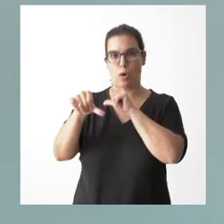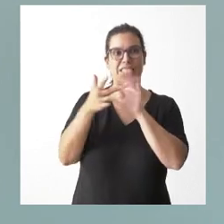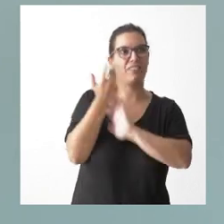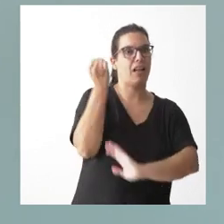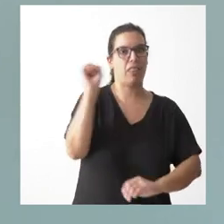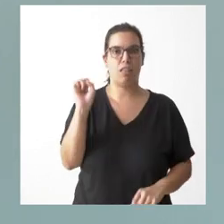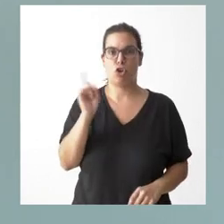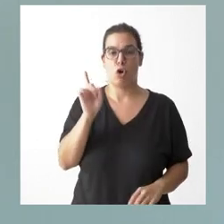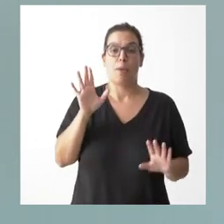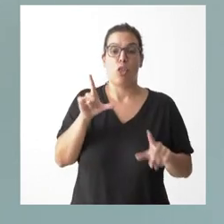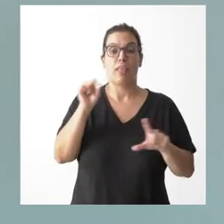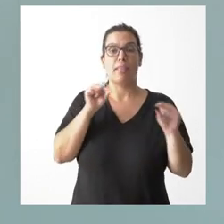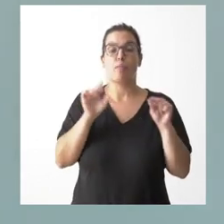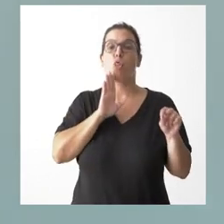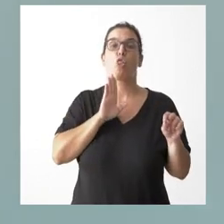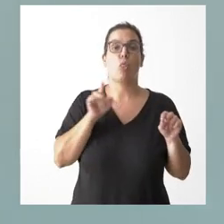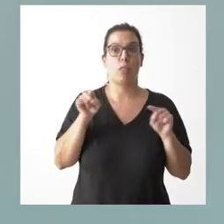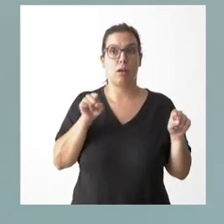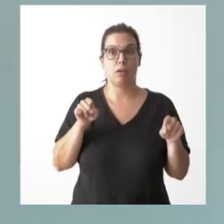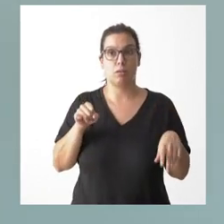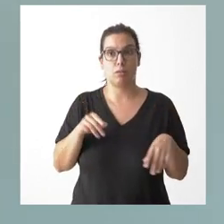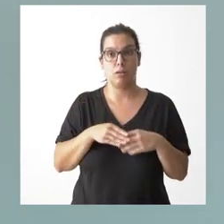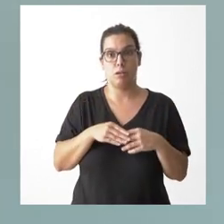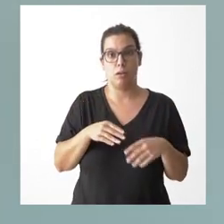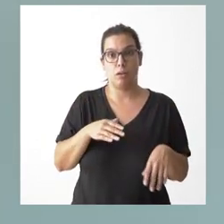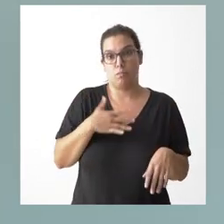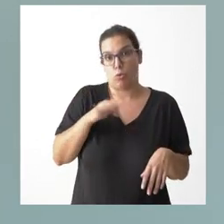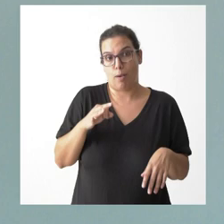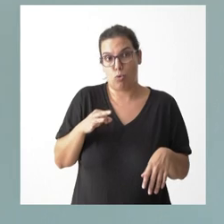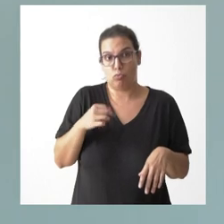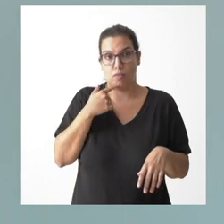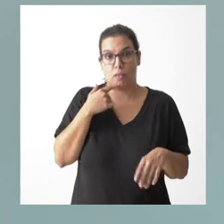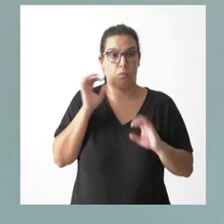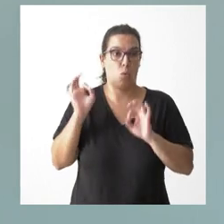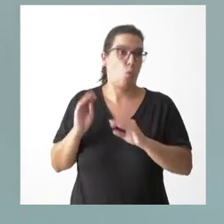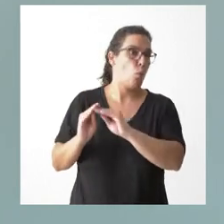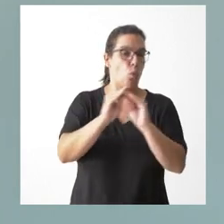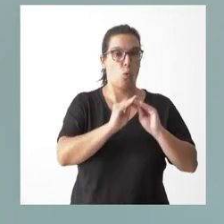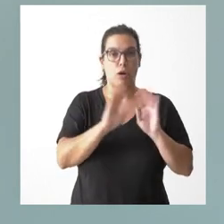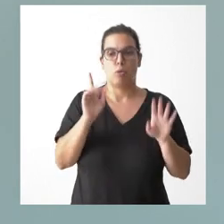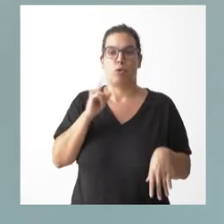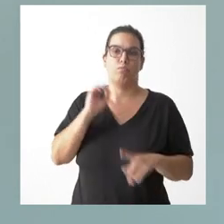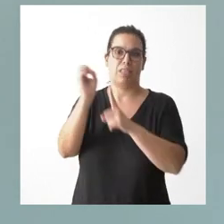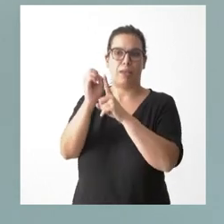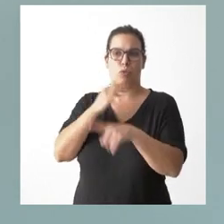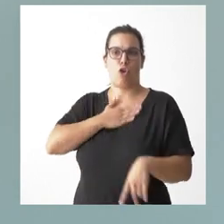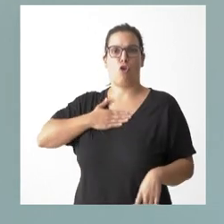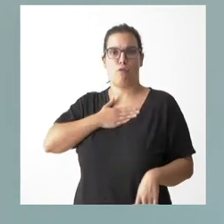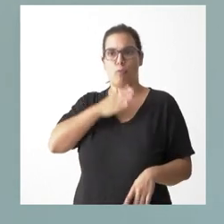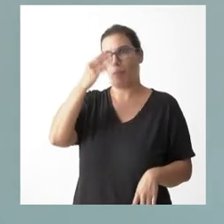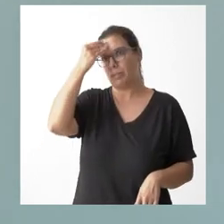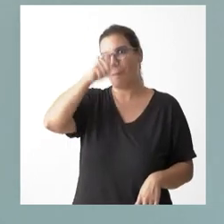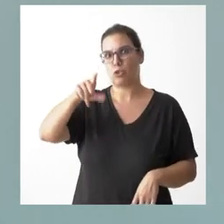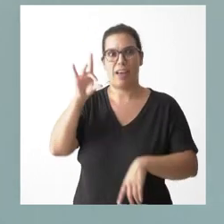ley, pero sí que estamos decidiendo que podríamos no hacerlo. Pues el aplicar unas temperaturas de confort, porque estamos pensando en enfermos,